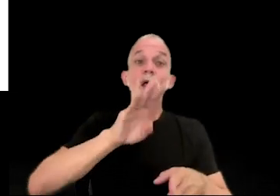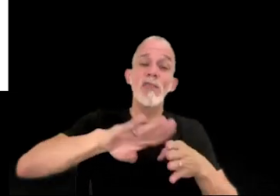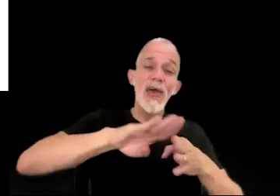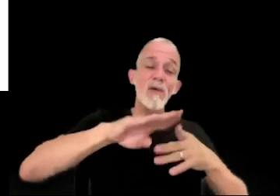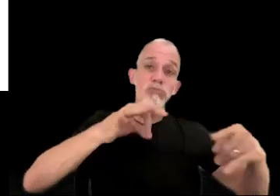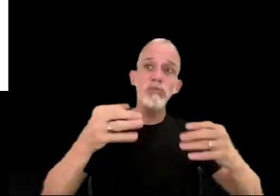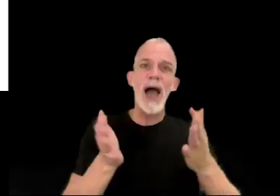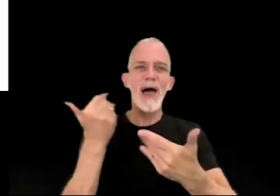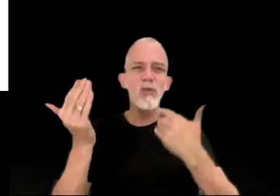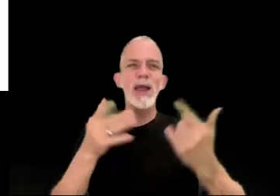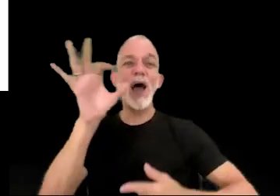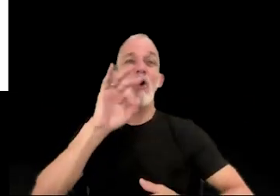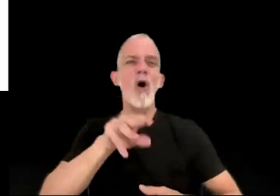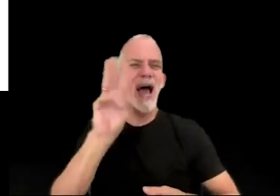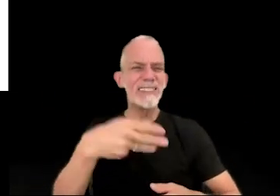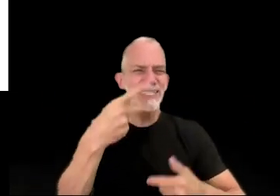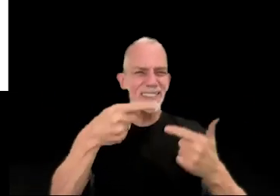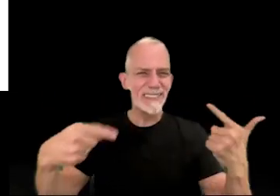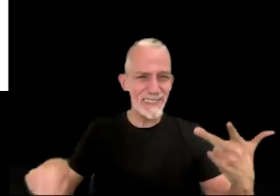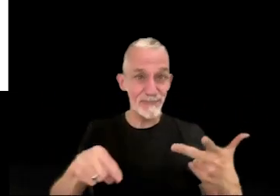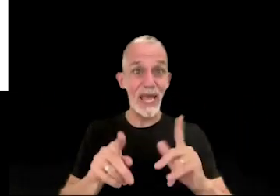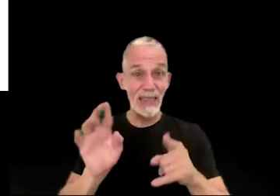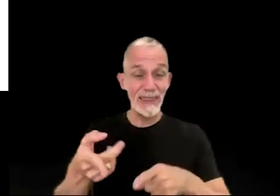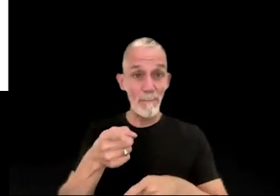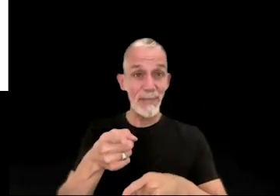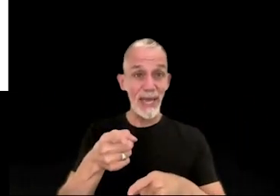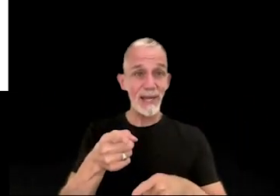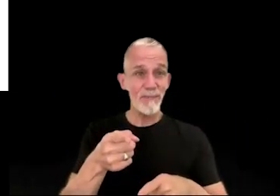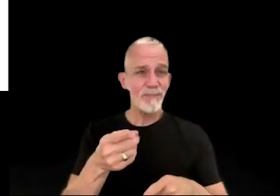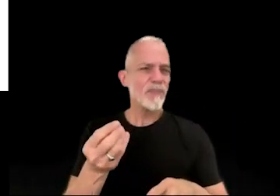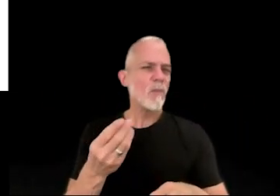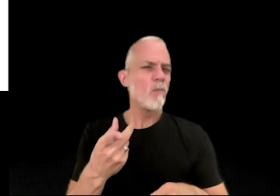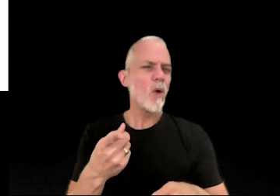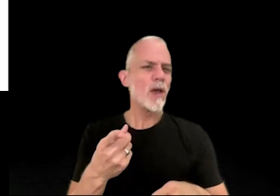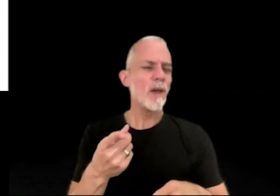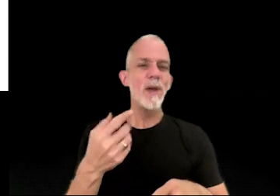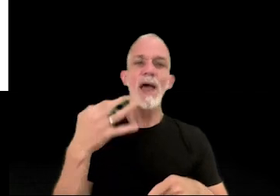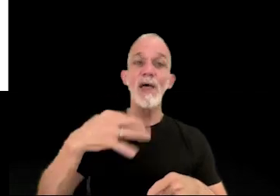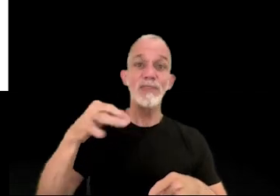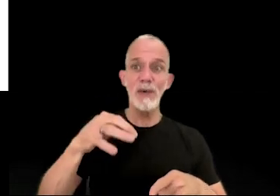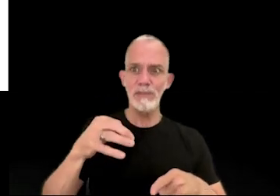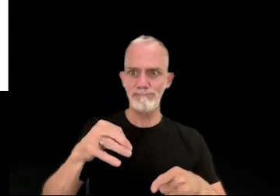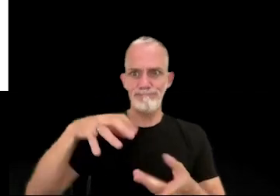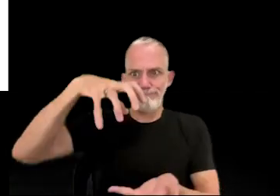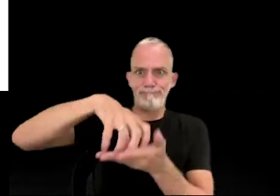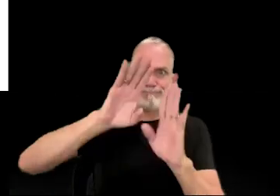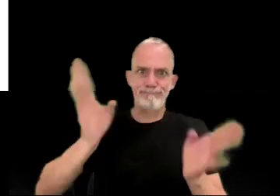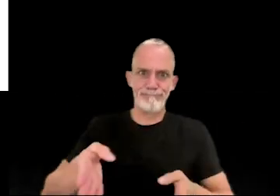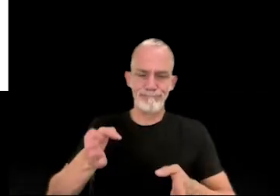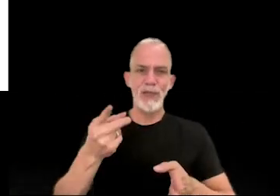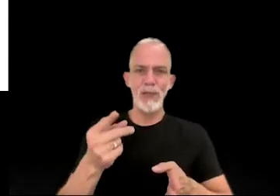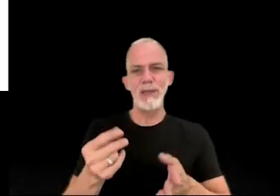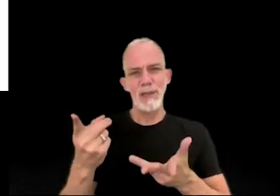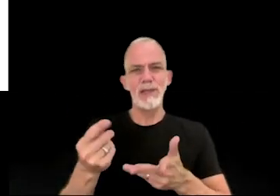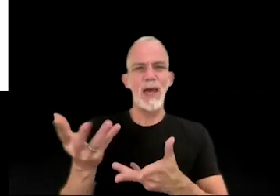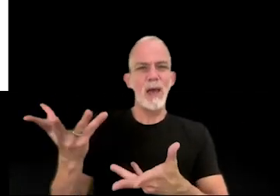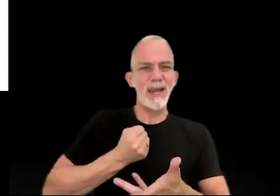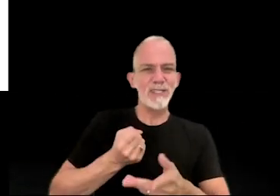recursos de la seguridad social, y como les dije recién, que estén a la órbita de la aplicación, percepción y fiscalización